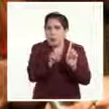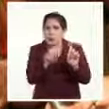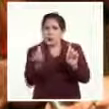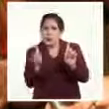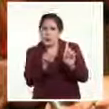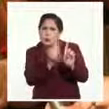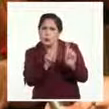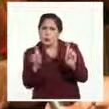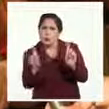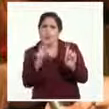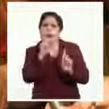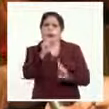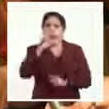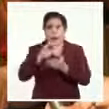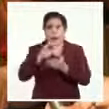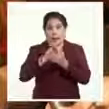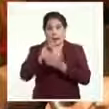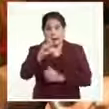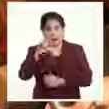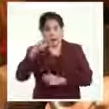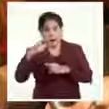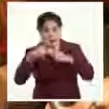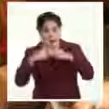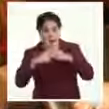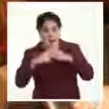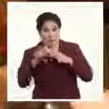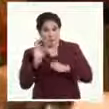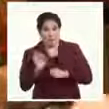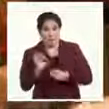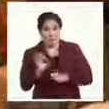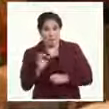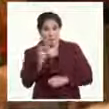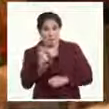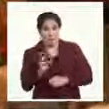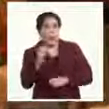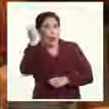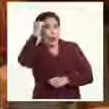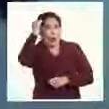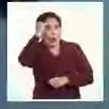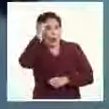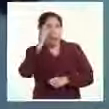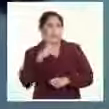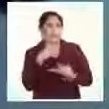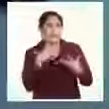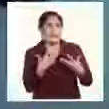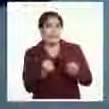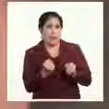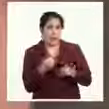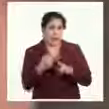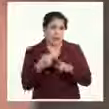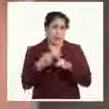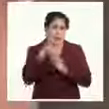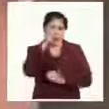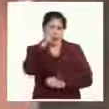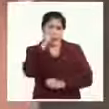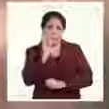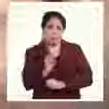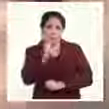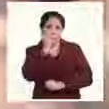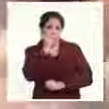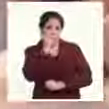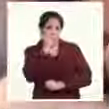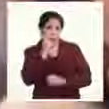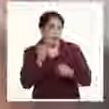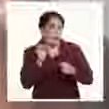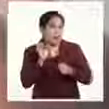sigla CMCK. Y entonces el pueblo decía, el coco se me seca. Recordar los inicios de la radio